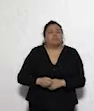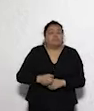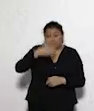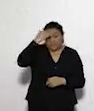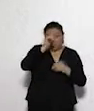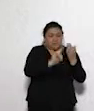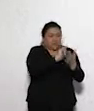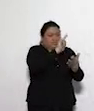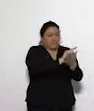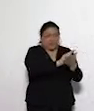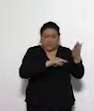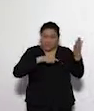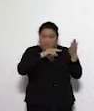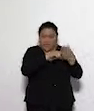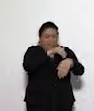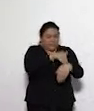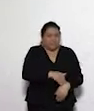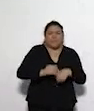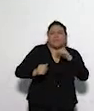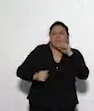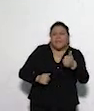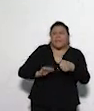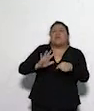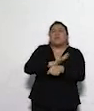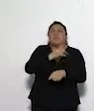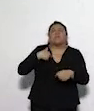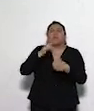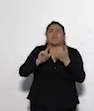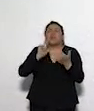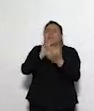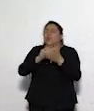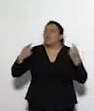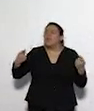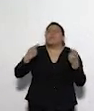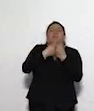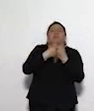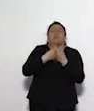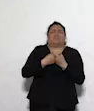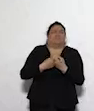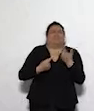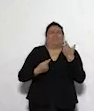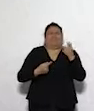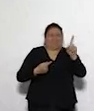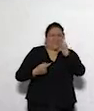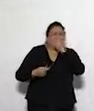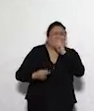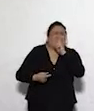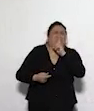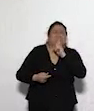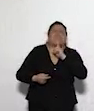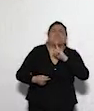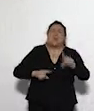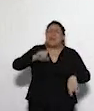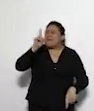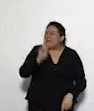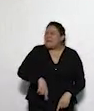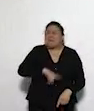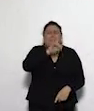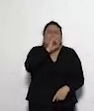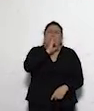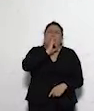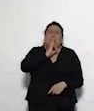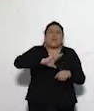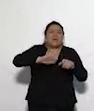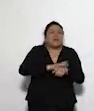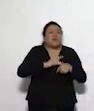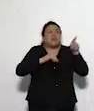ley no se aplica porque los derechos humanos se oponen a ello es una mentira, una excusa falaz ante la falta